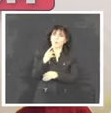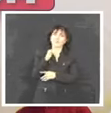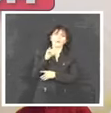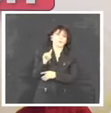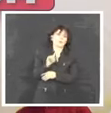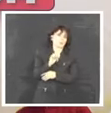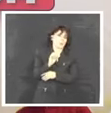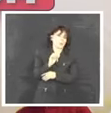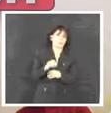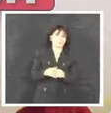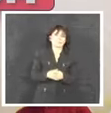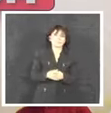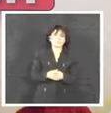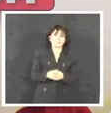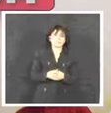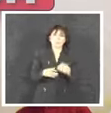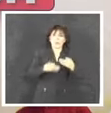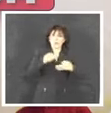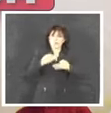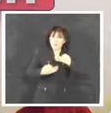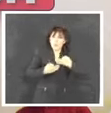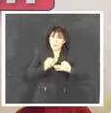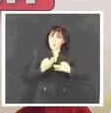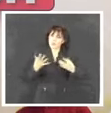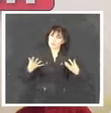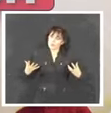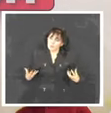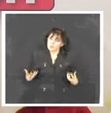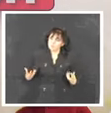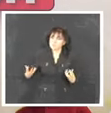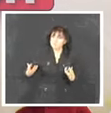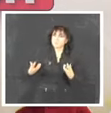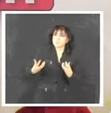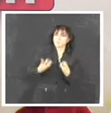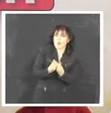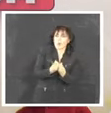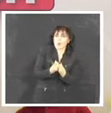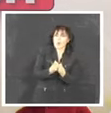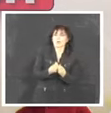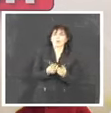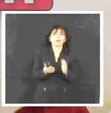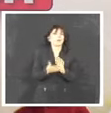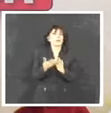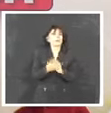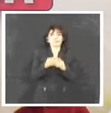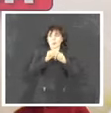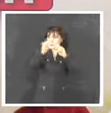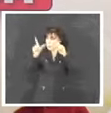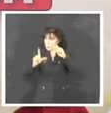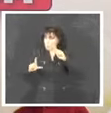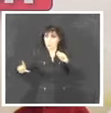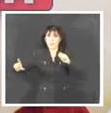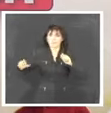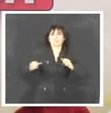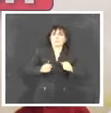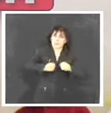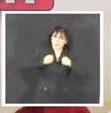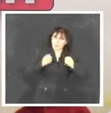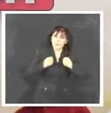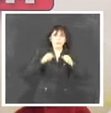Todos tienen que estar involucrados en la construcción de un país seguro y un país en